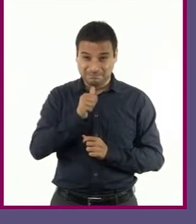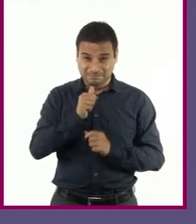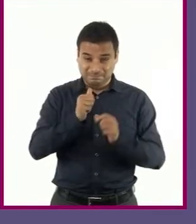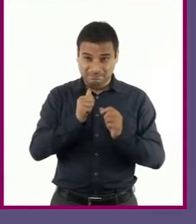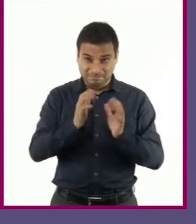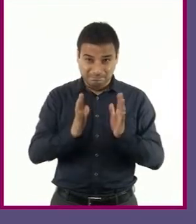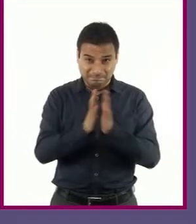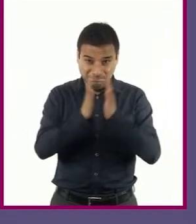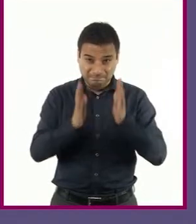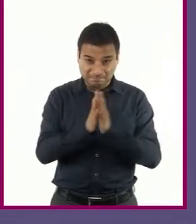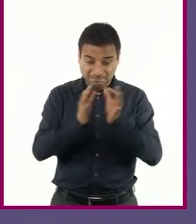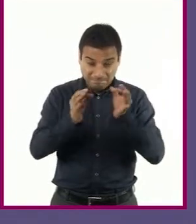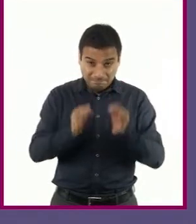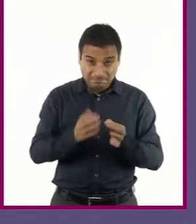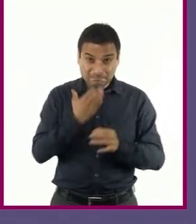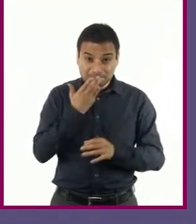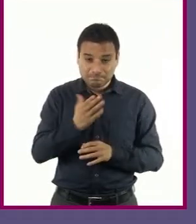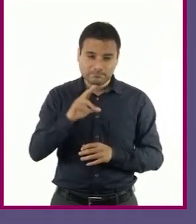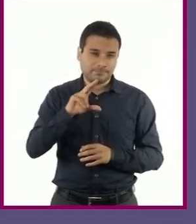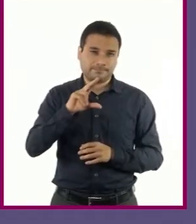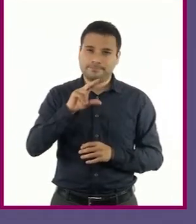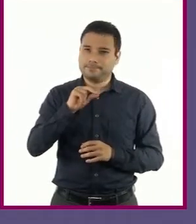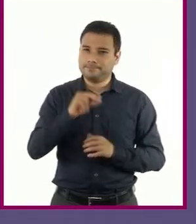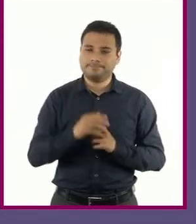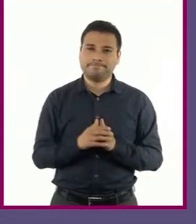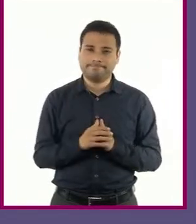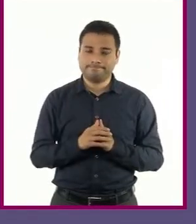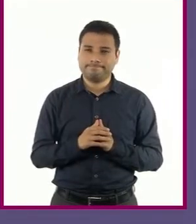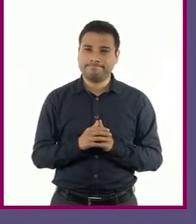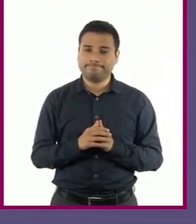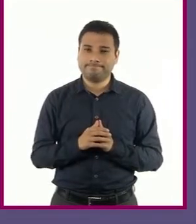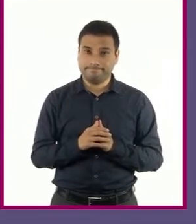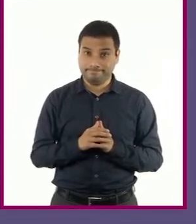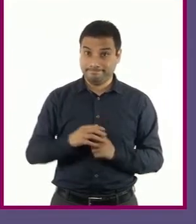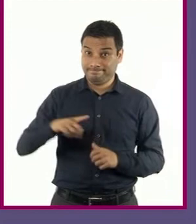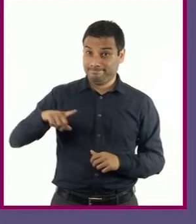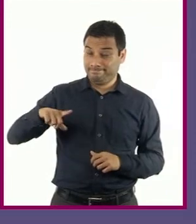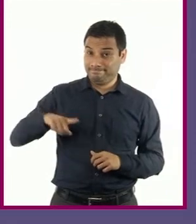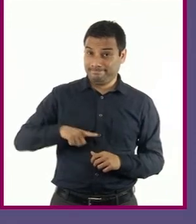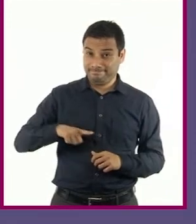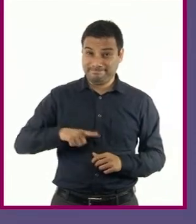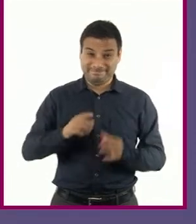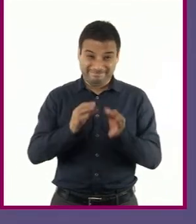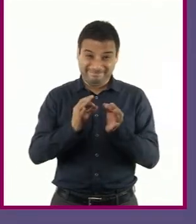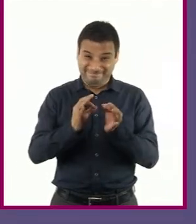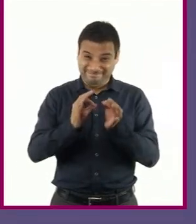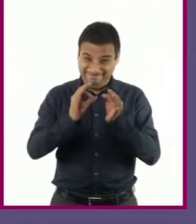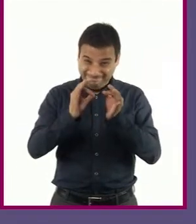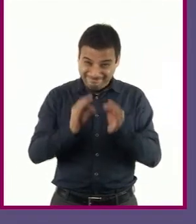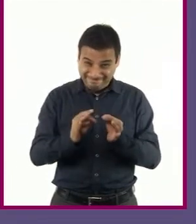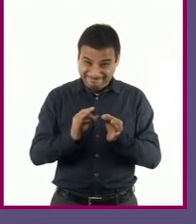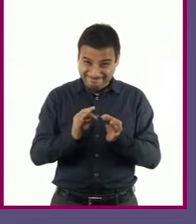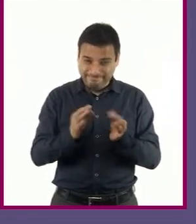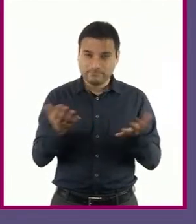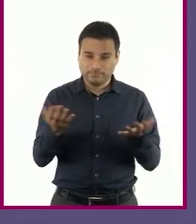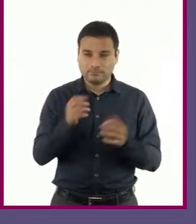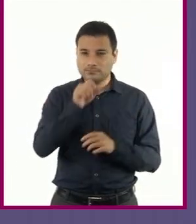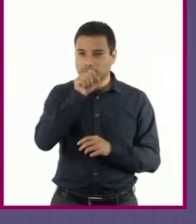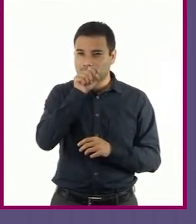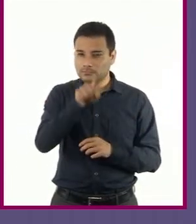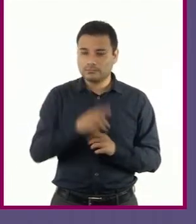democráticos. Por ello, además de lograr un gobierno realmente representativo, otro de los retos